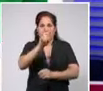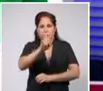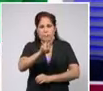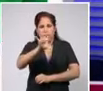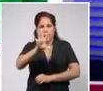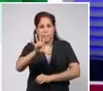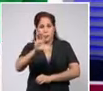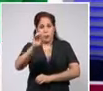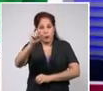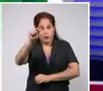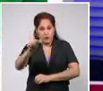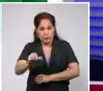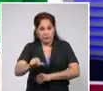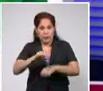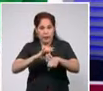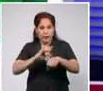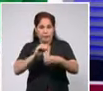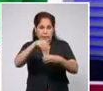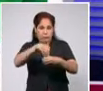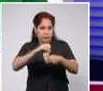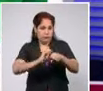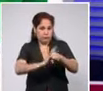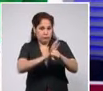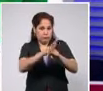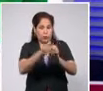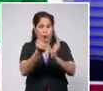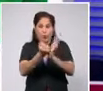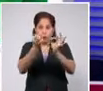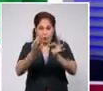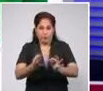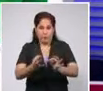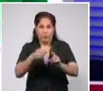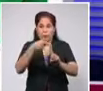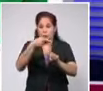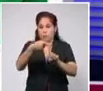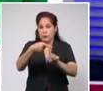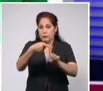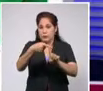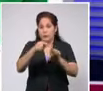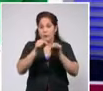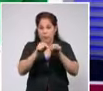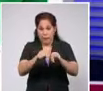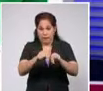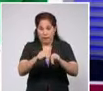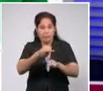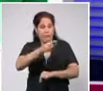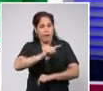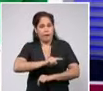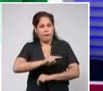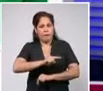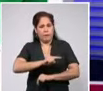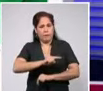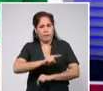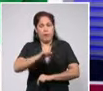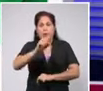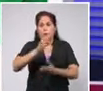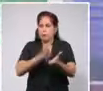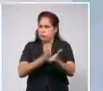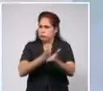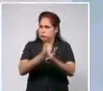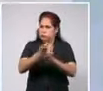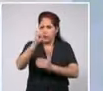68.250 pacientes que se han diagnosticado con la enfermedad hasta el día de ayer, se mantiene